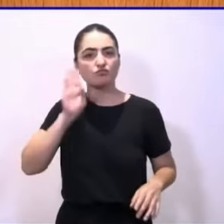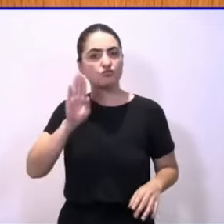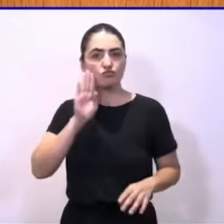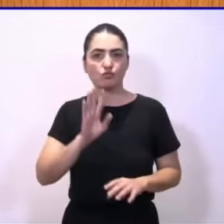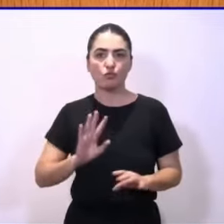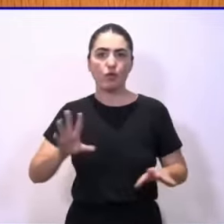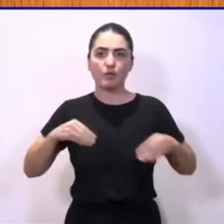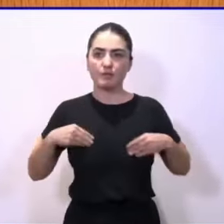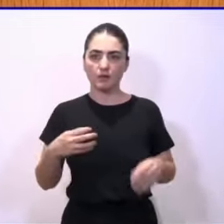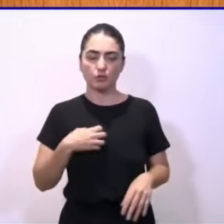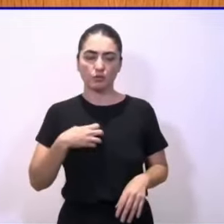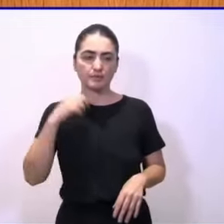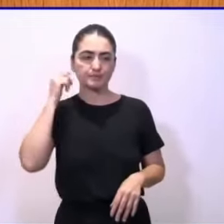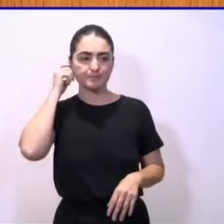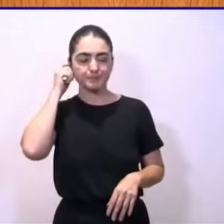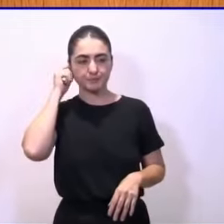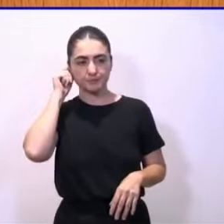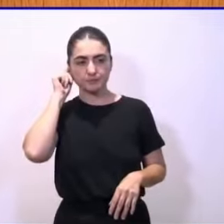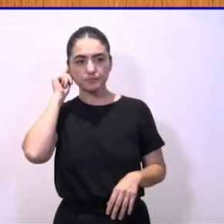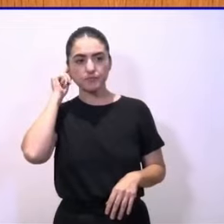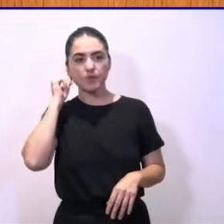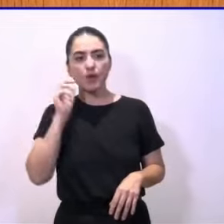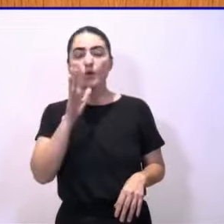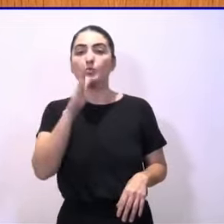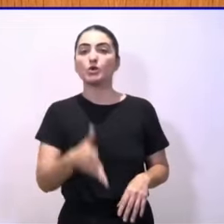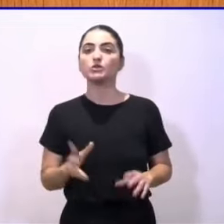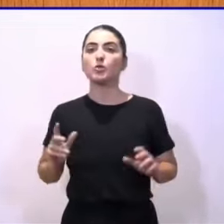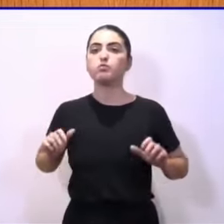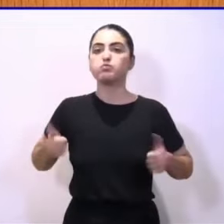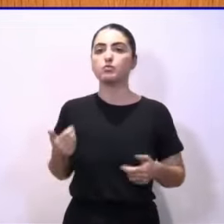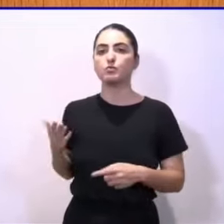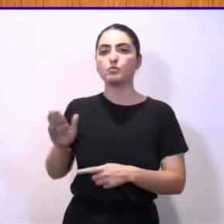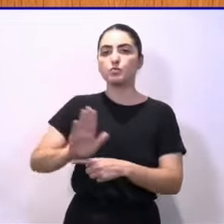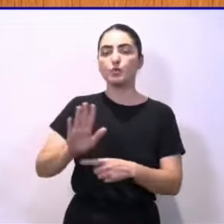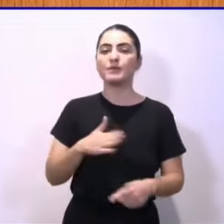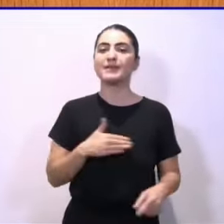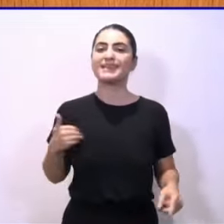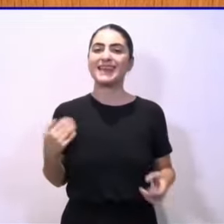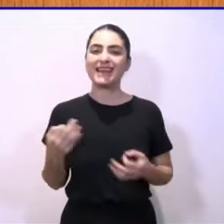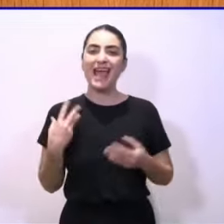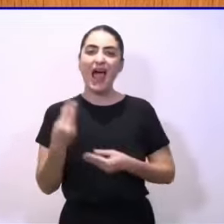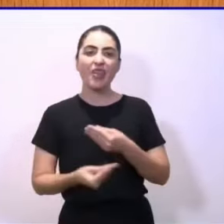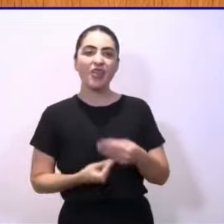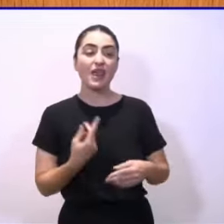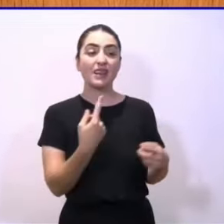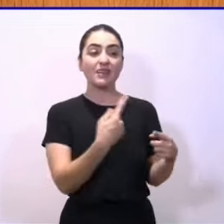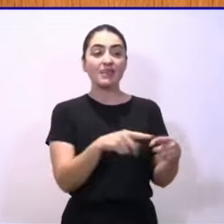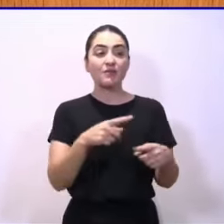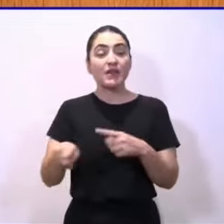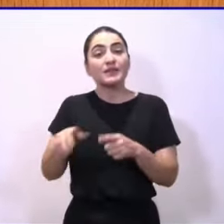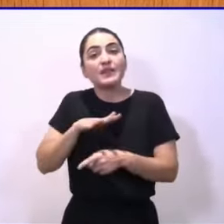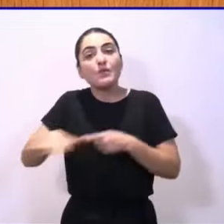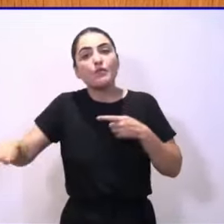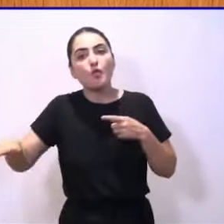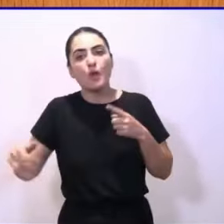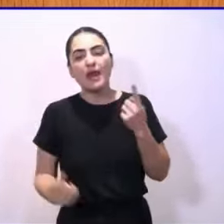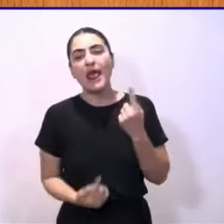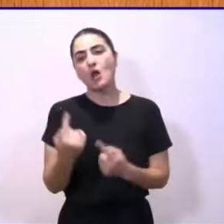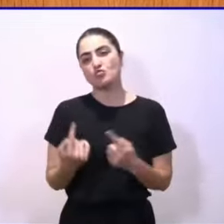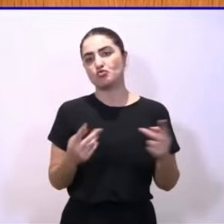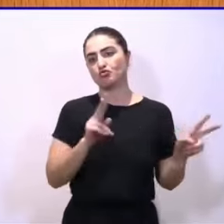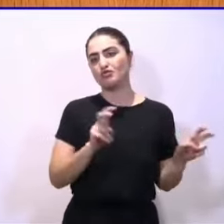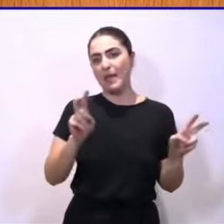ese sentido. Por eso planteamos esta iniciativa, que lo que pretende es hacerlo en distintas, es influir en determinadas